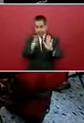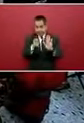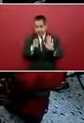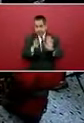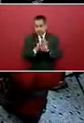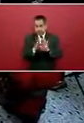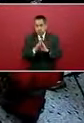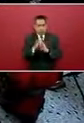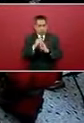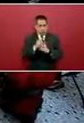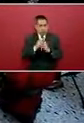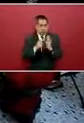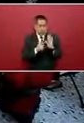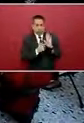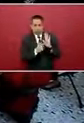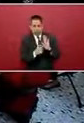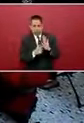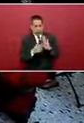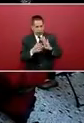esta